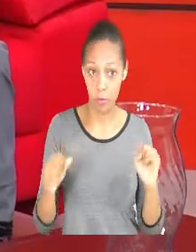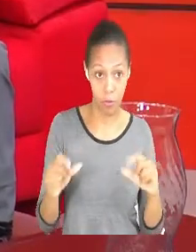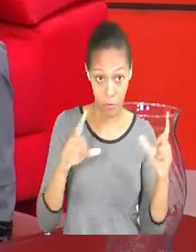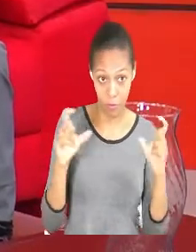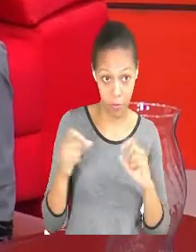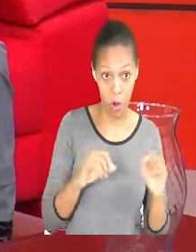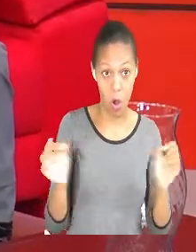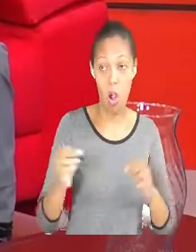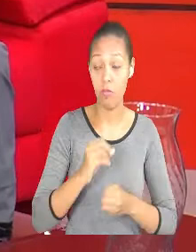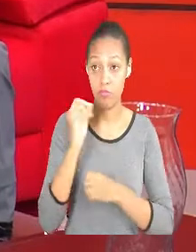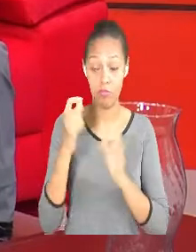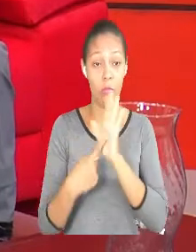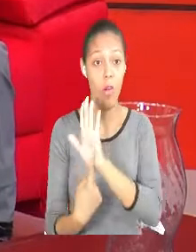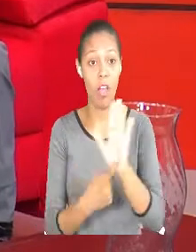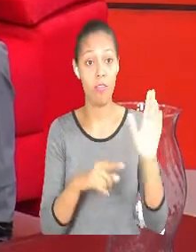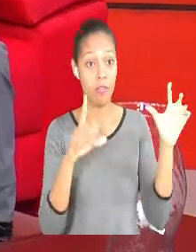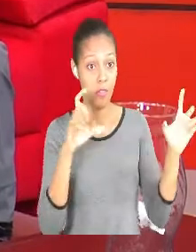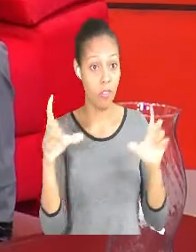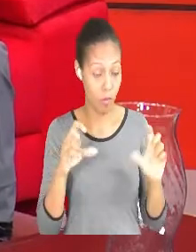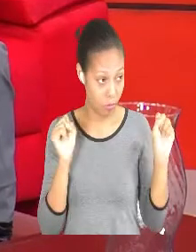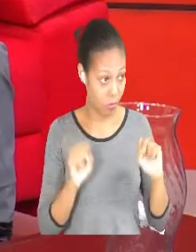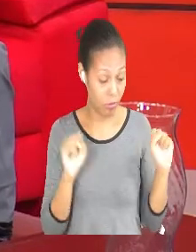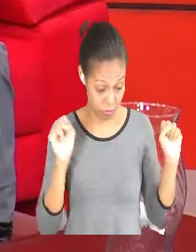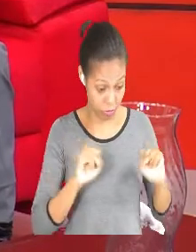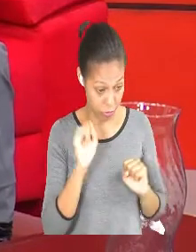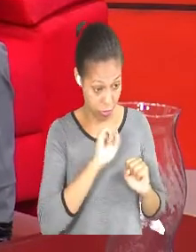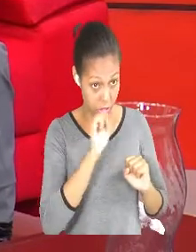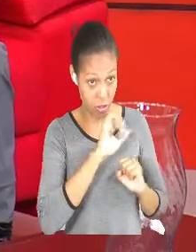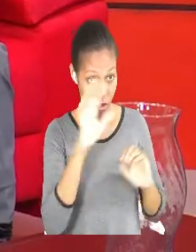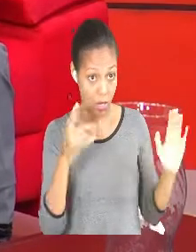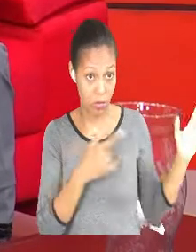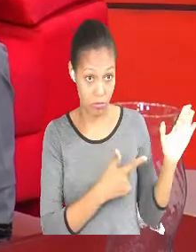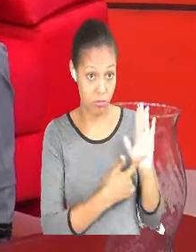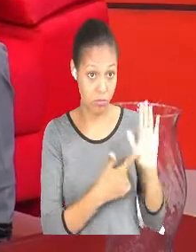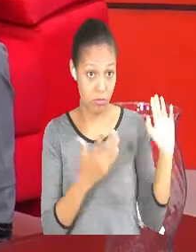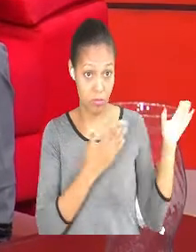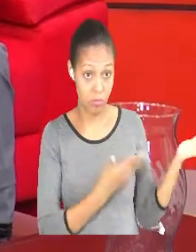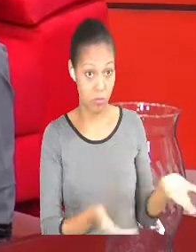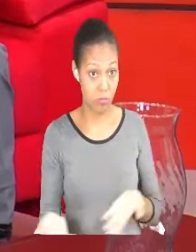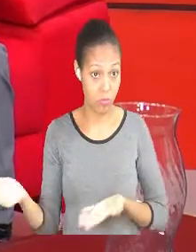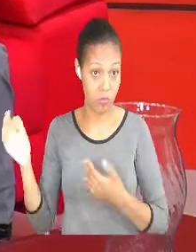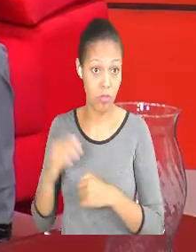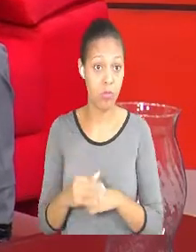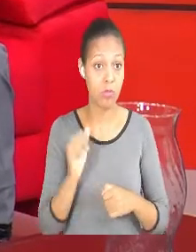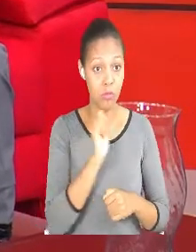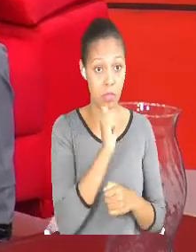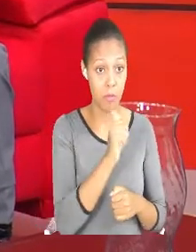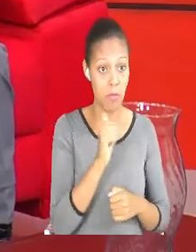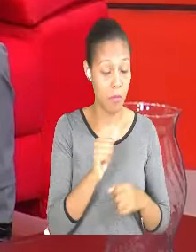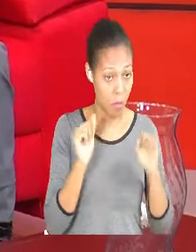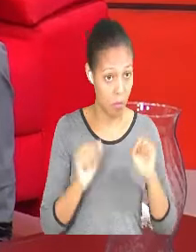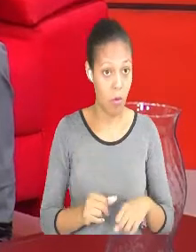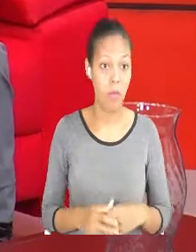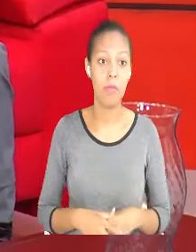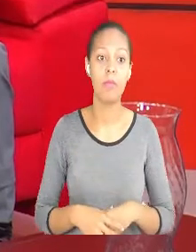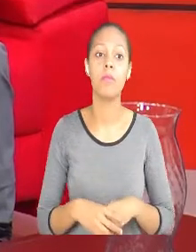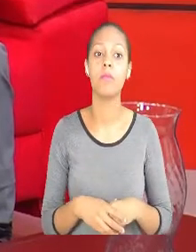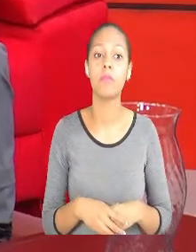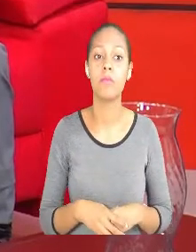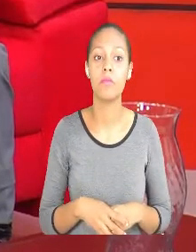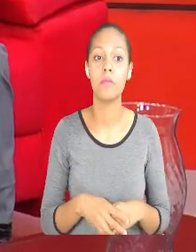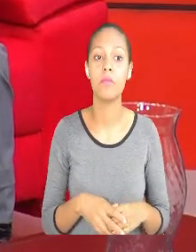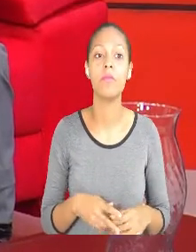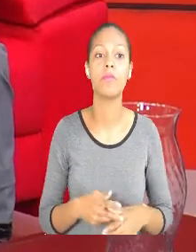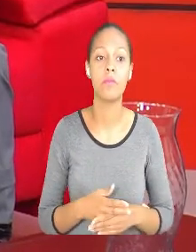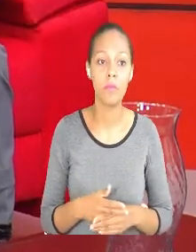mis fotografías! Con mucho gusto, yo te bajo mis pinturas, te doy el espacio para que tú montes lo que quieras.